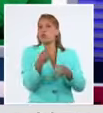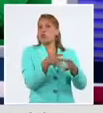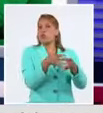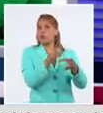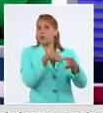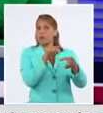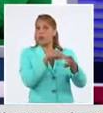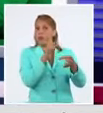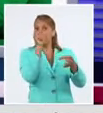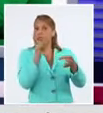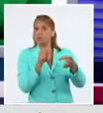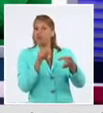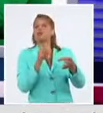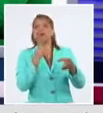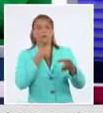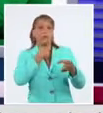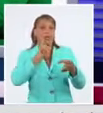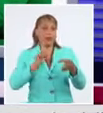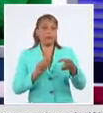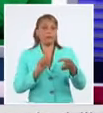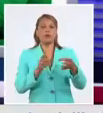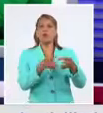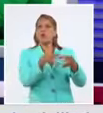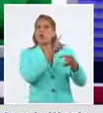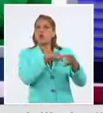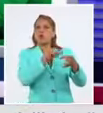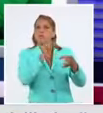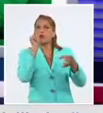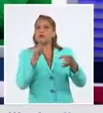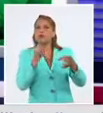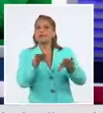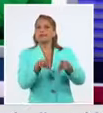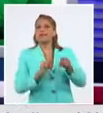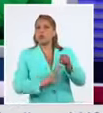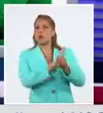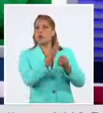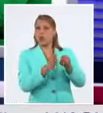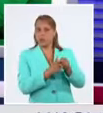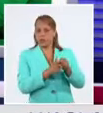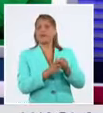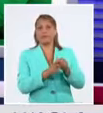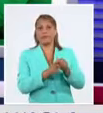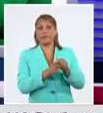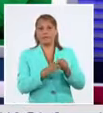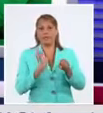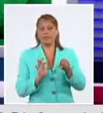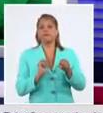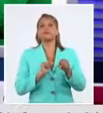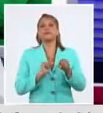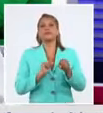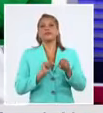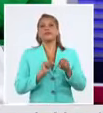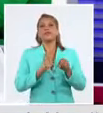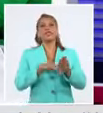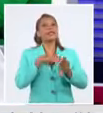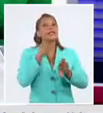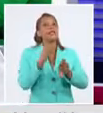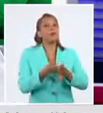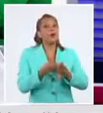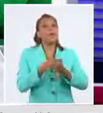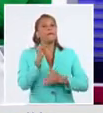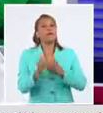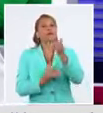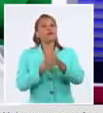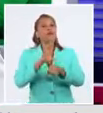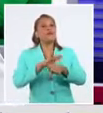que padecieron la enfermedad de COVID-19 y que posteriormente, como parte de su proceso de enfermedad, se